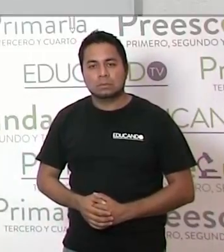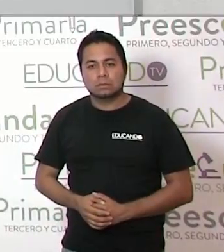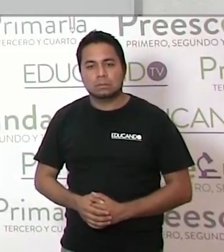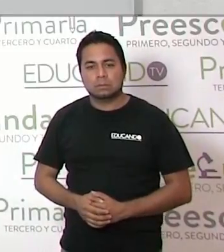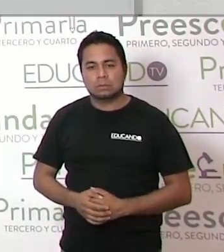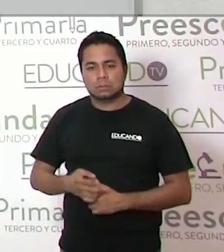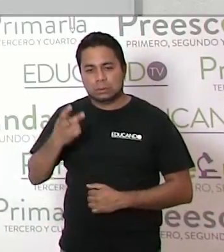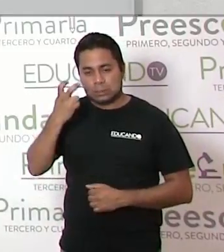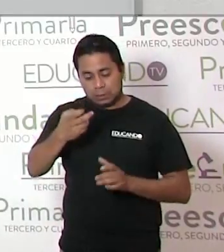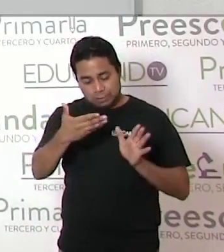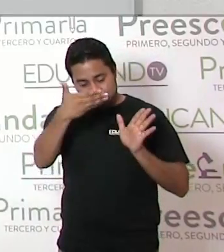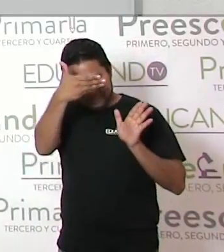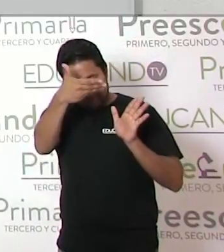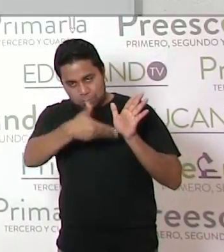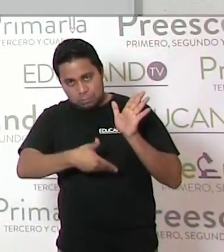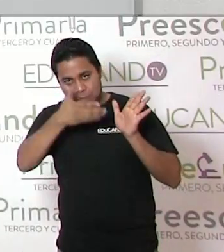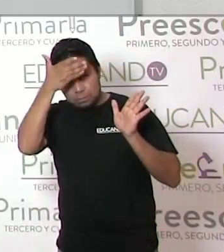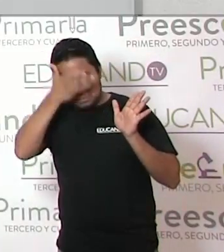es esta.